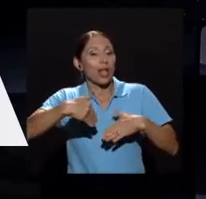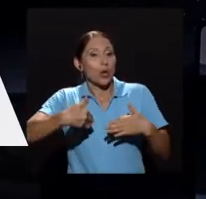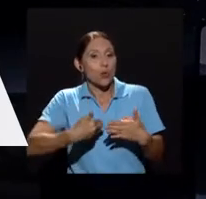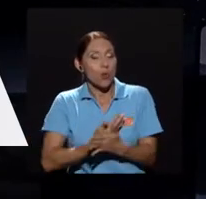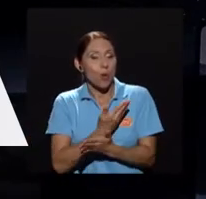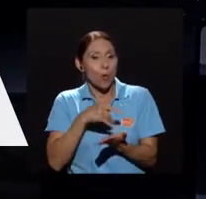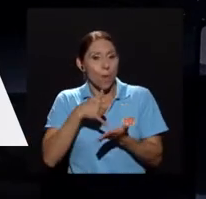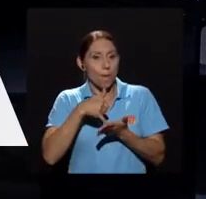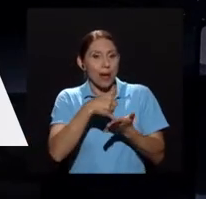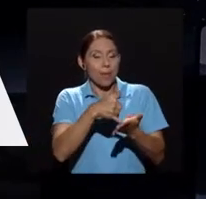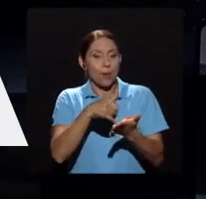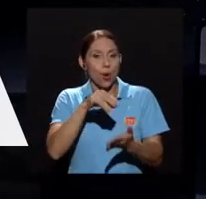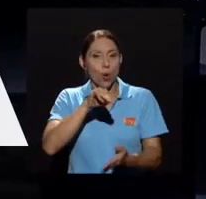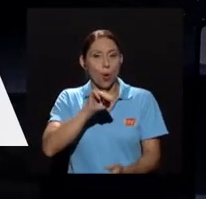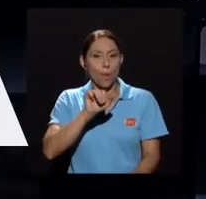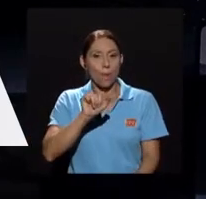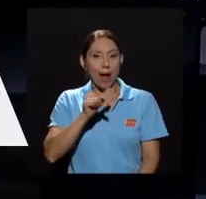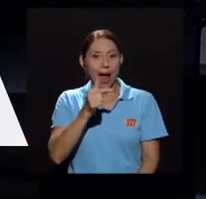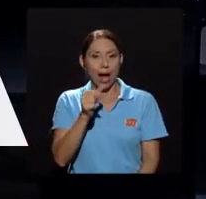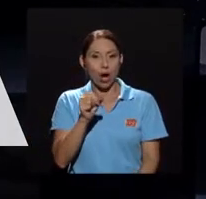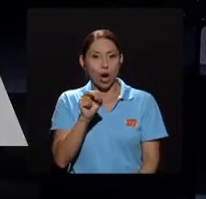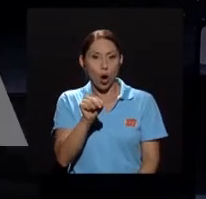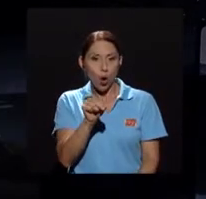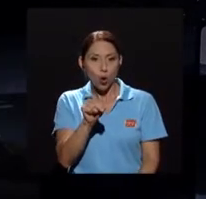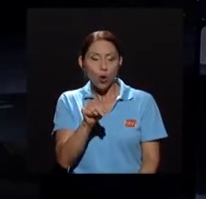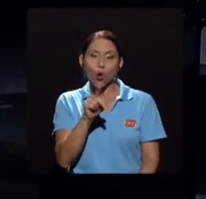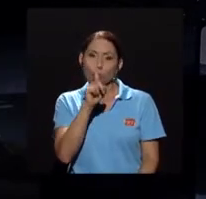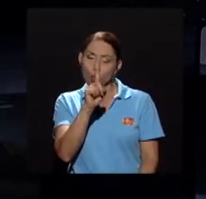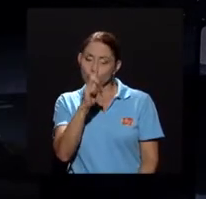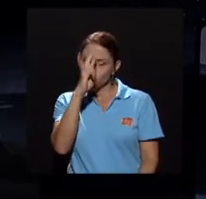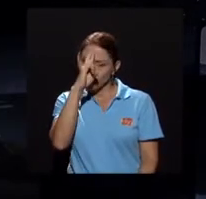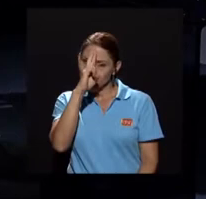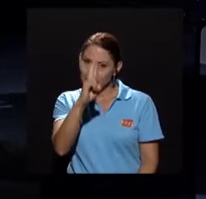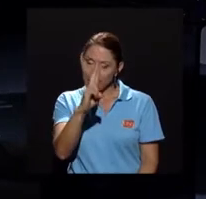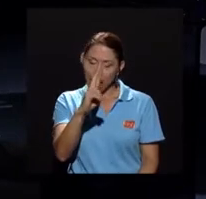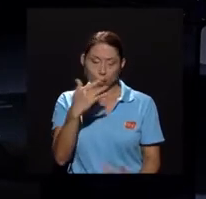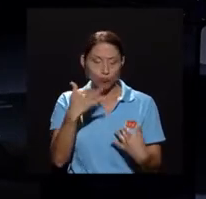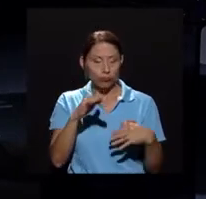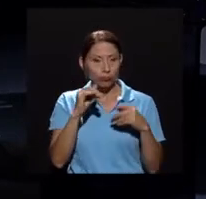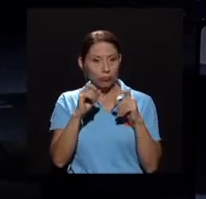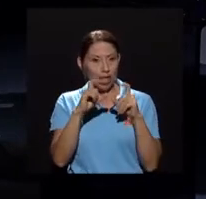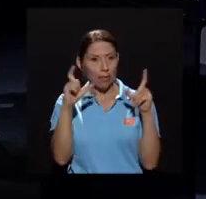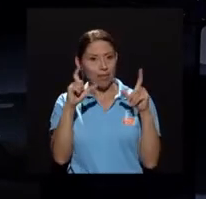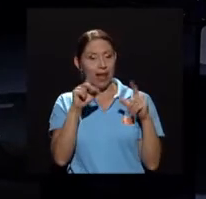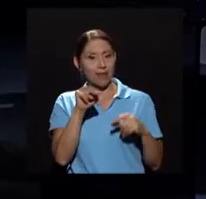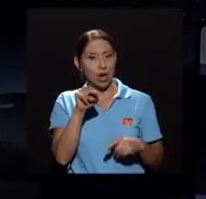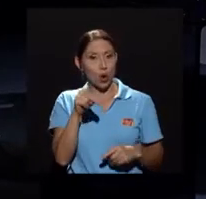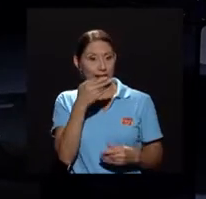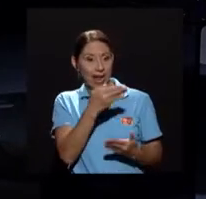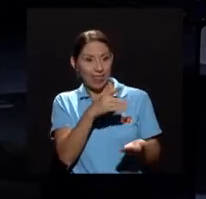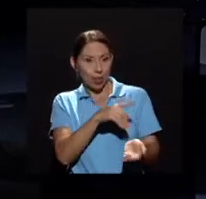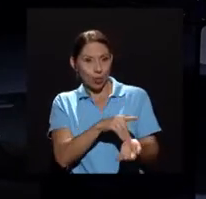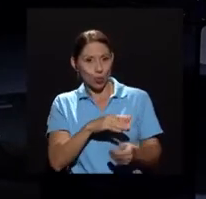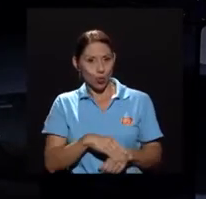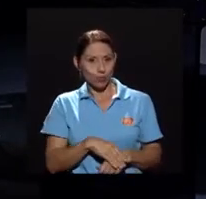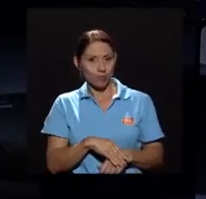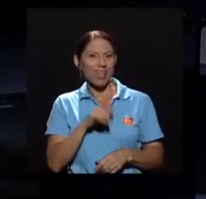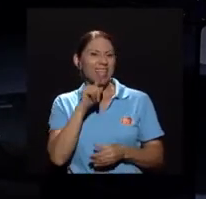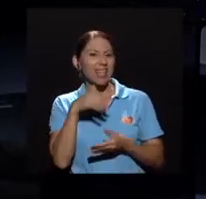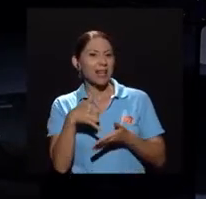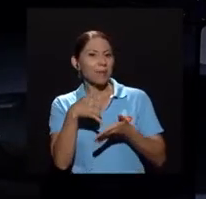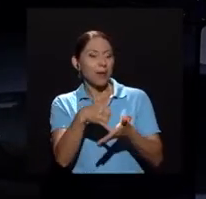un respetadísimo y admirable colega del doctor el doctor